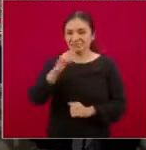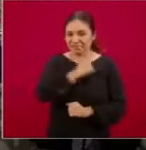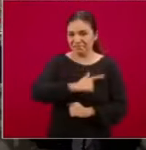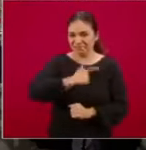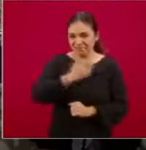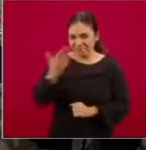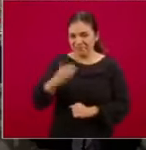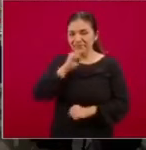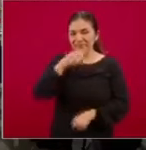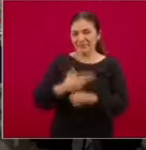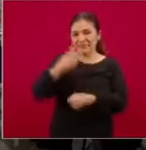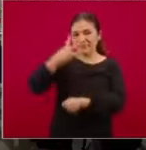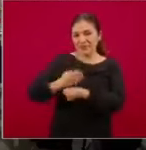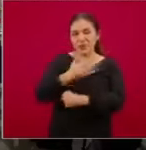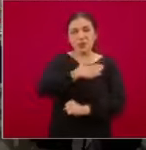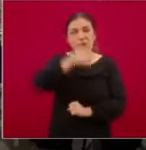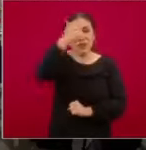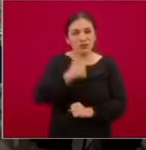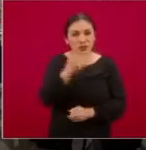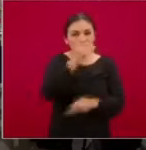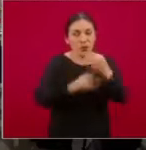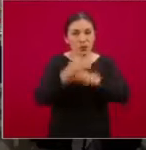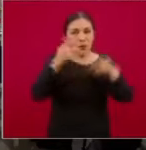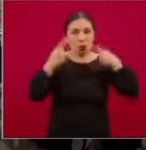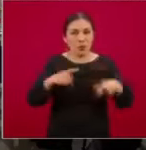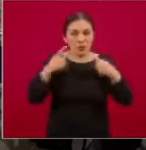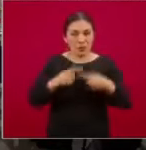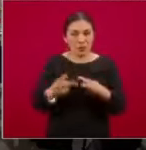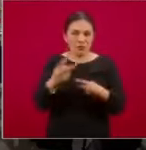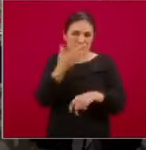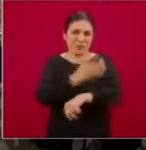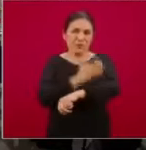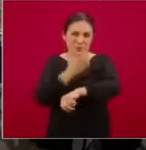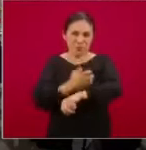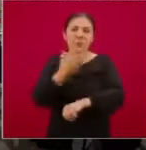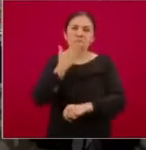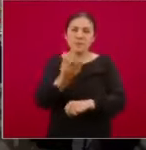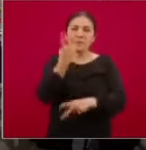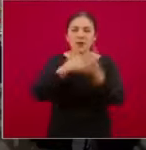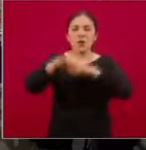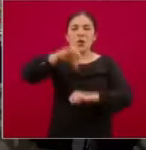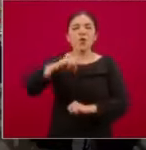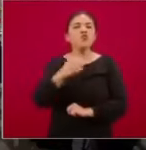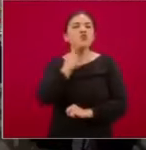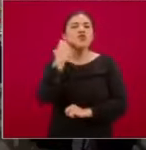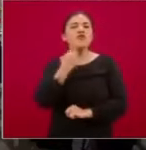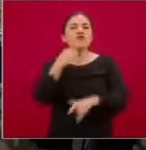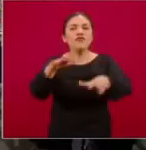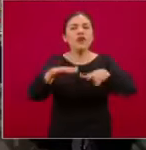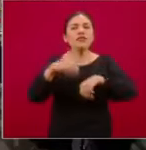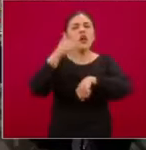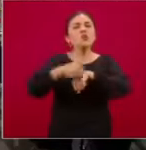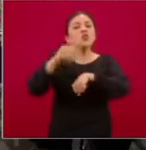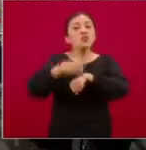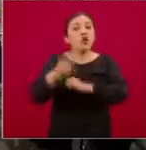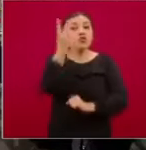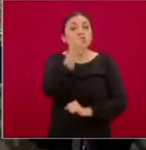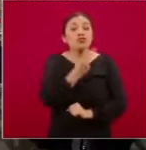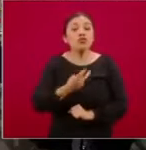señor subsecretario. Muy buenas noches a todas y todos. Bienvenidos a la conferencia vespertina número